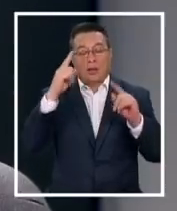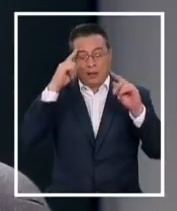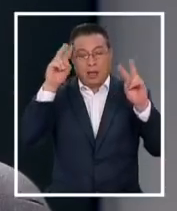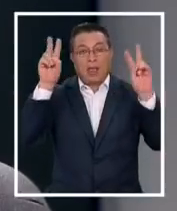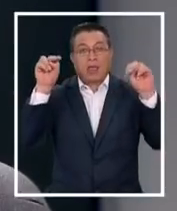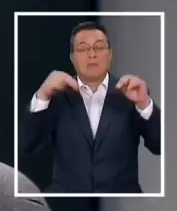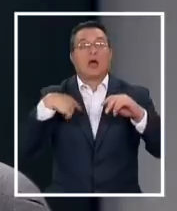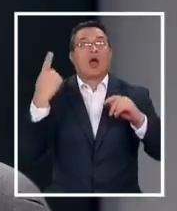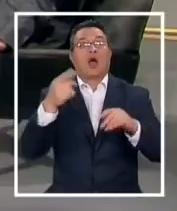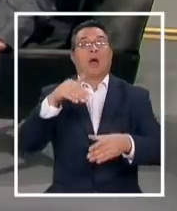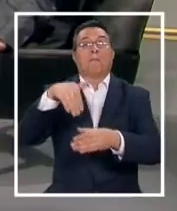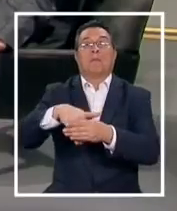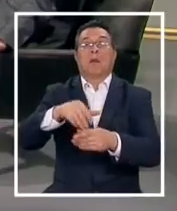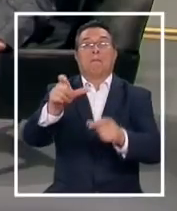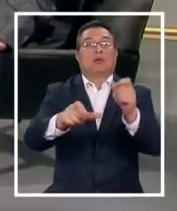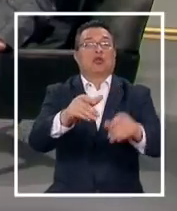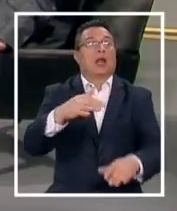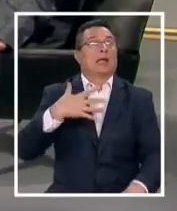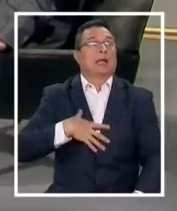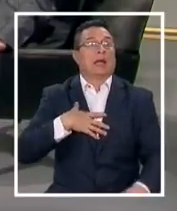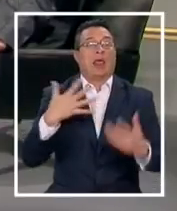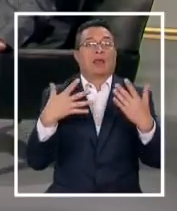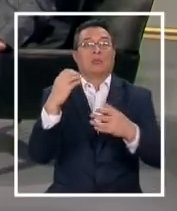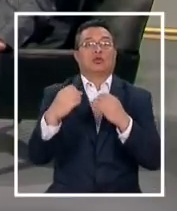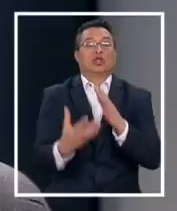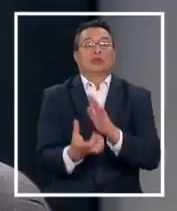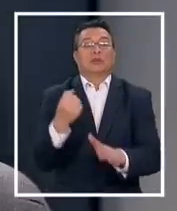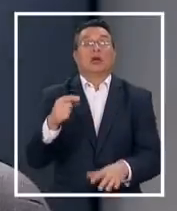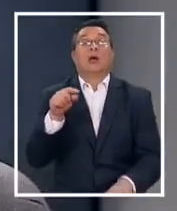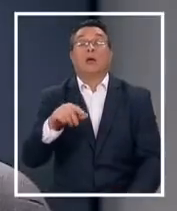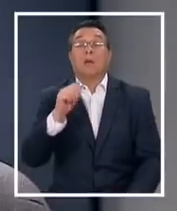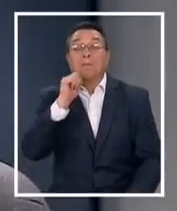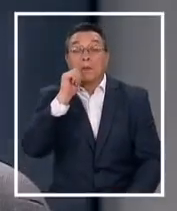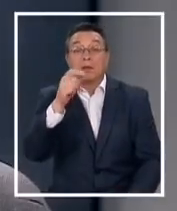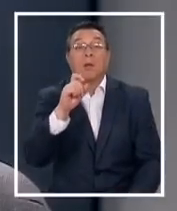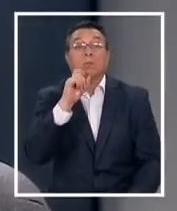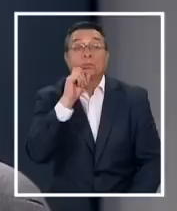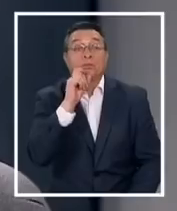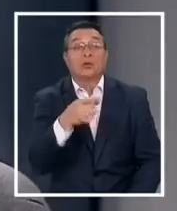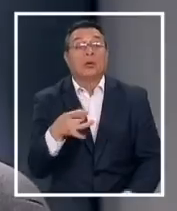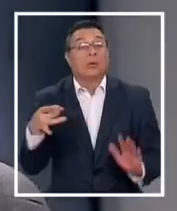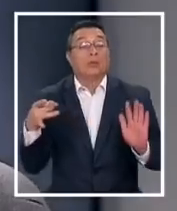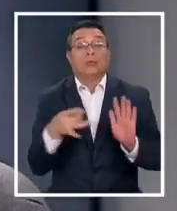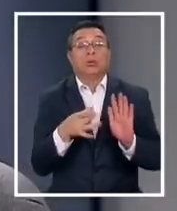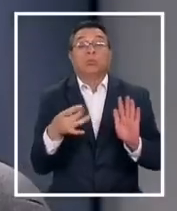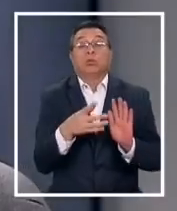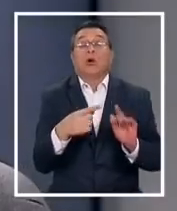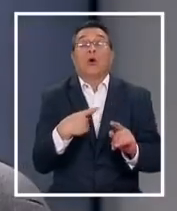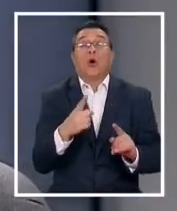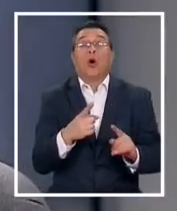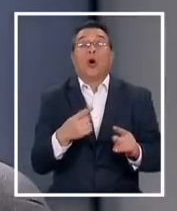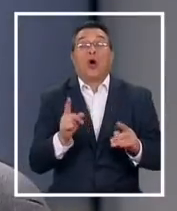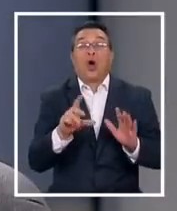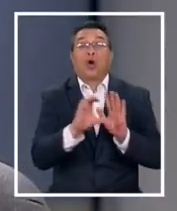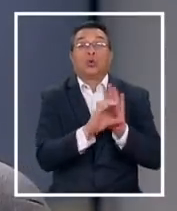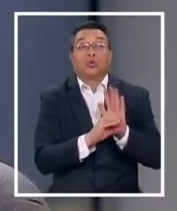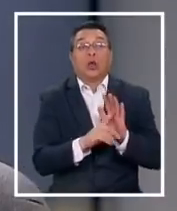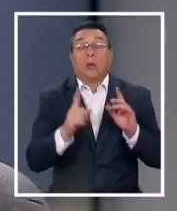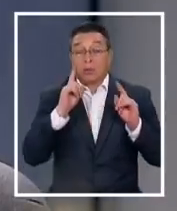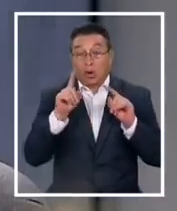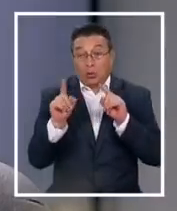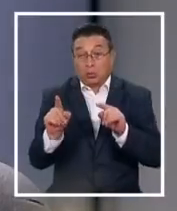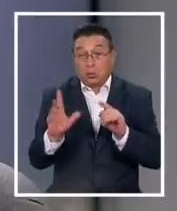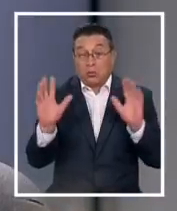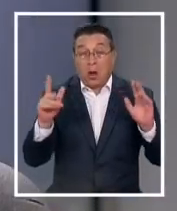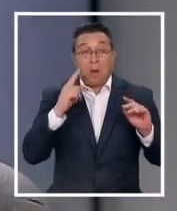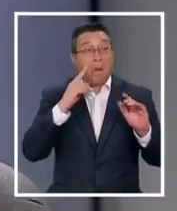justa popular. Pero el día de mañana, ¿quién frena entonces a alguien que se la salta por una causa menos justa, pero que a lo mejor es